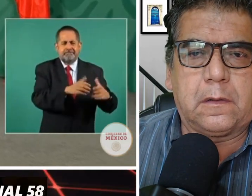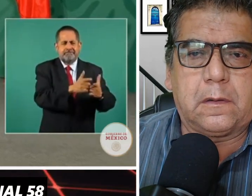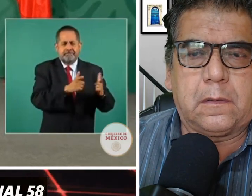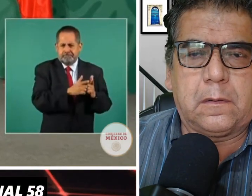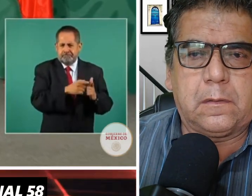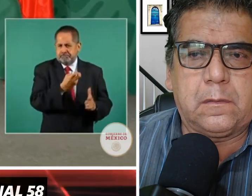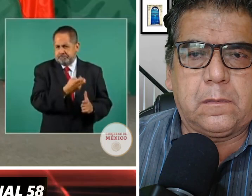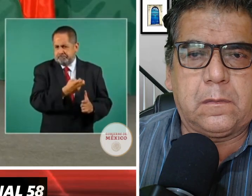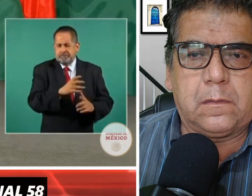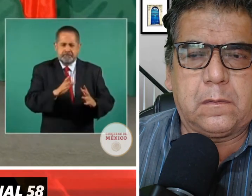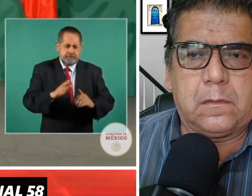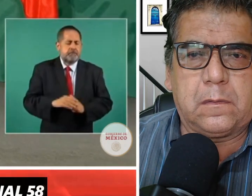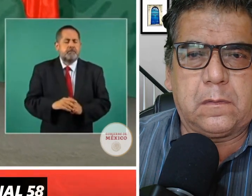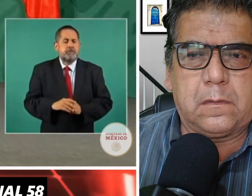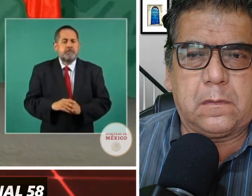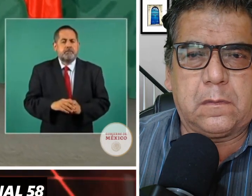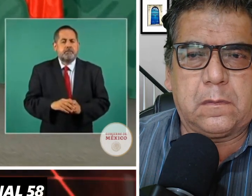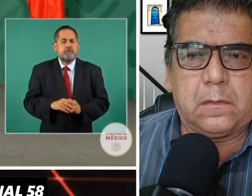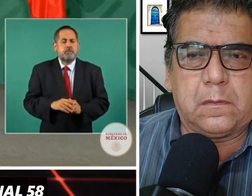Seguramente